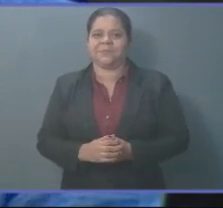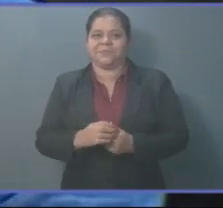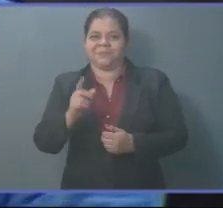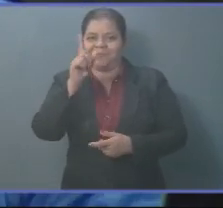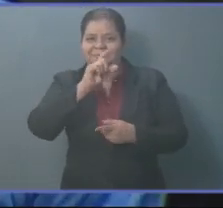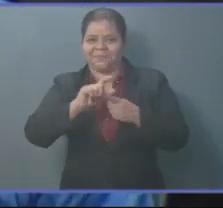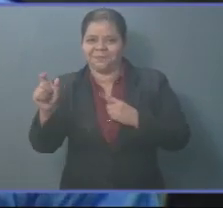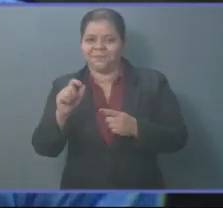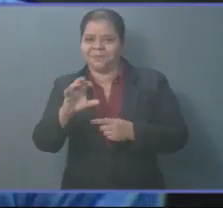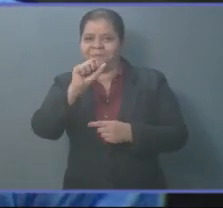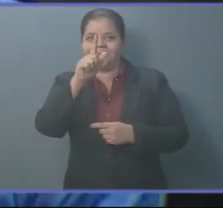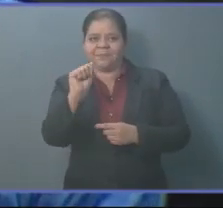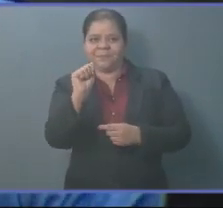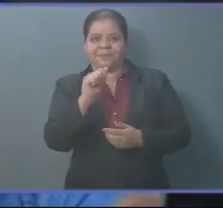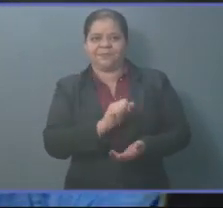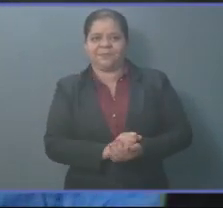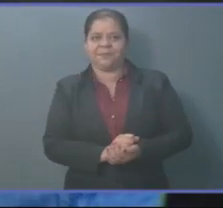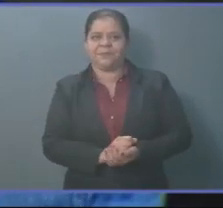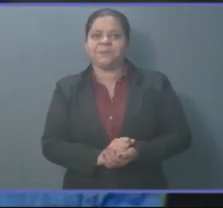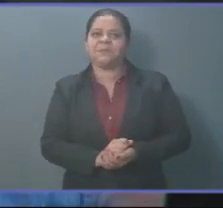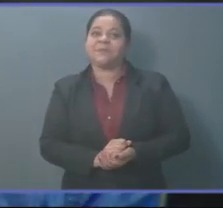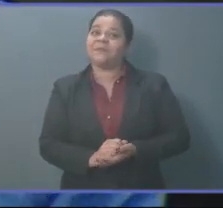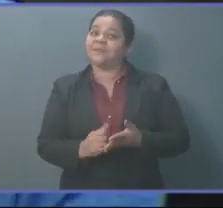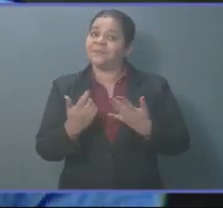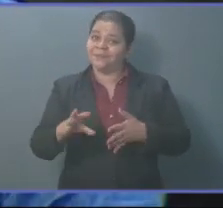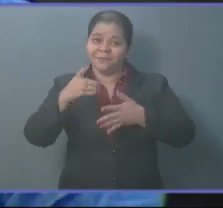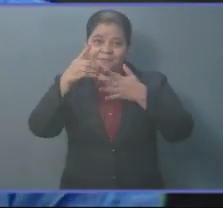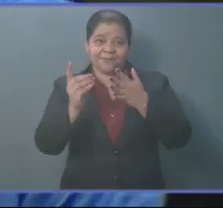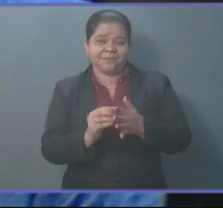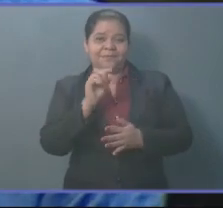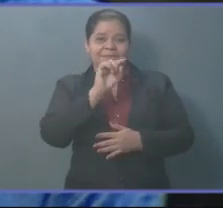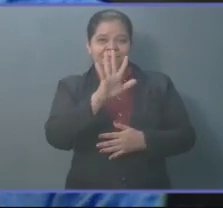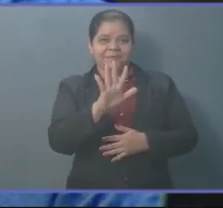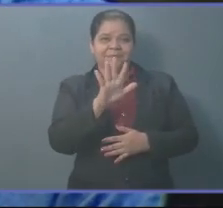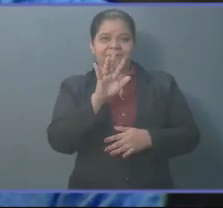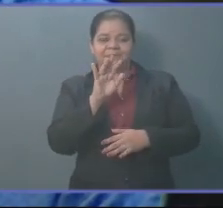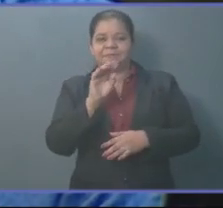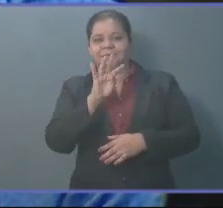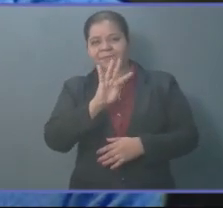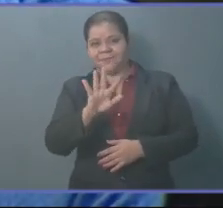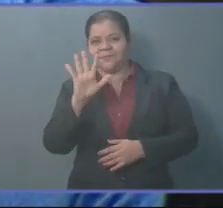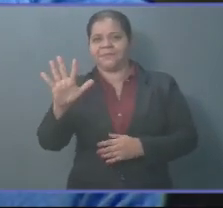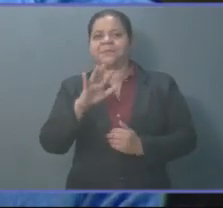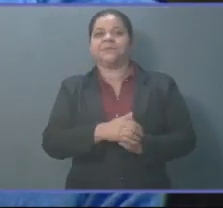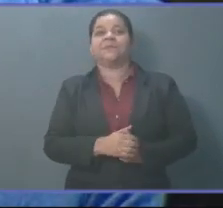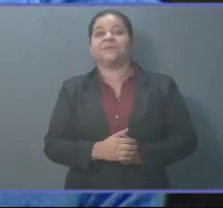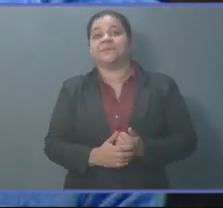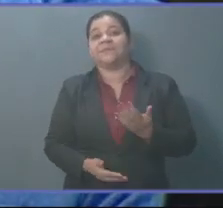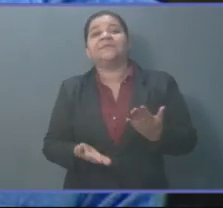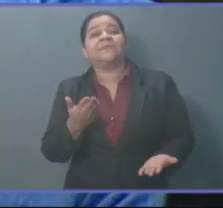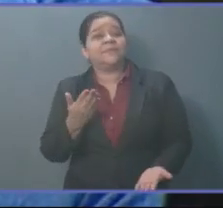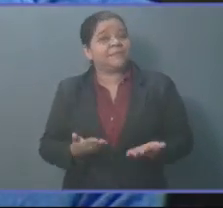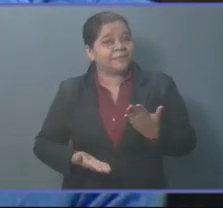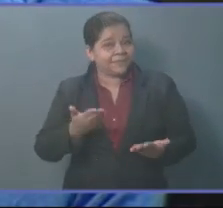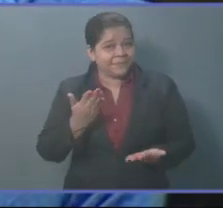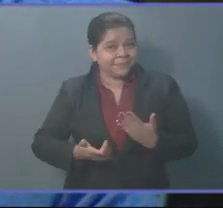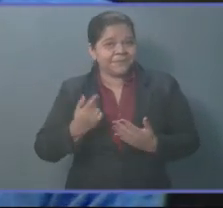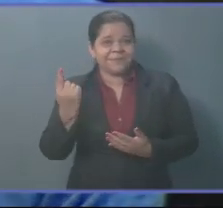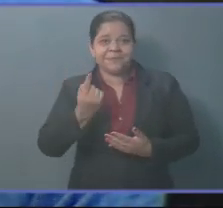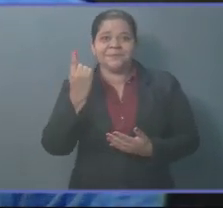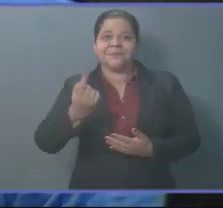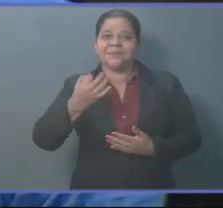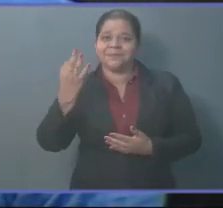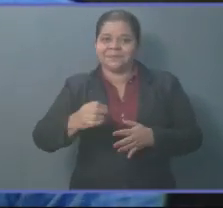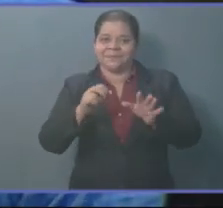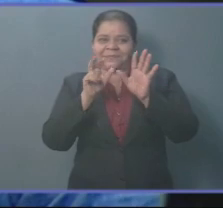sala revivió el decreto 555 es probable que solo se necesitaran 8